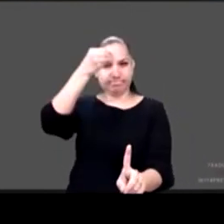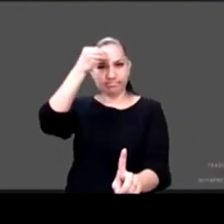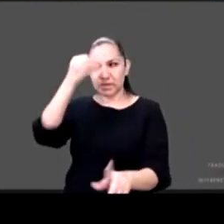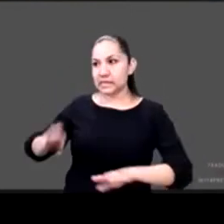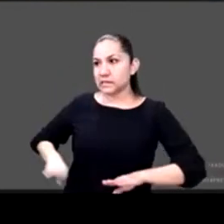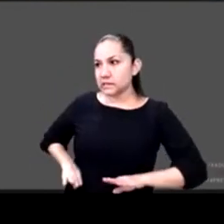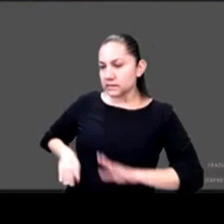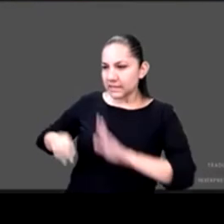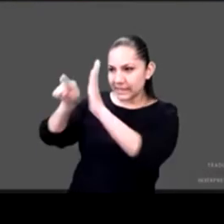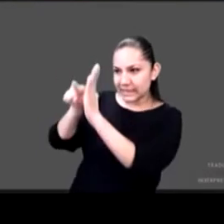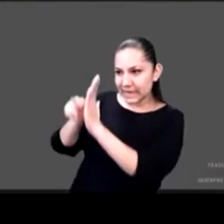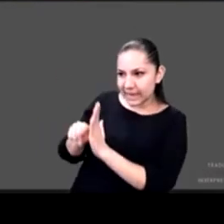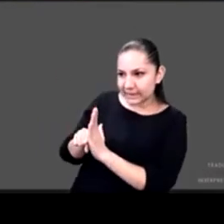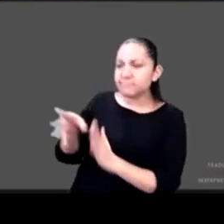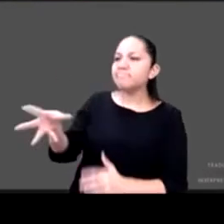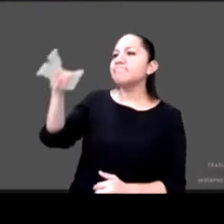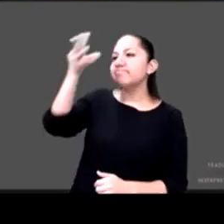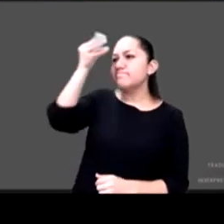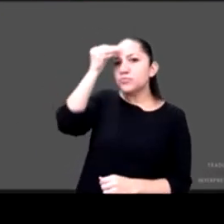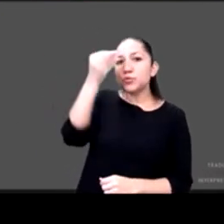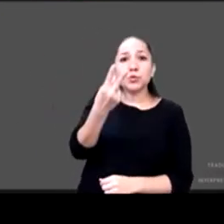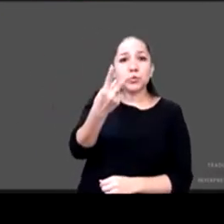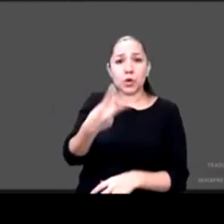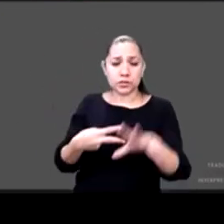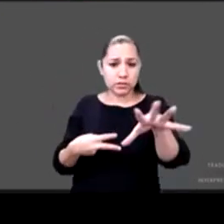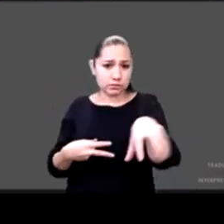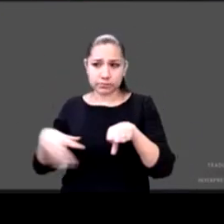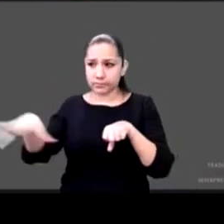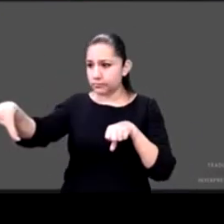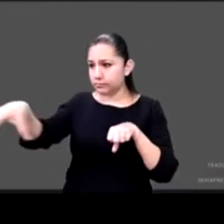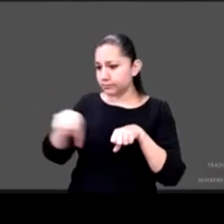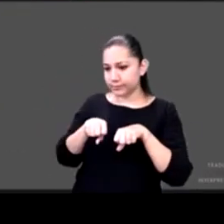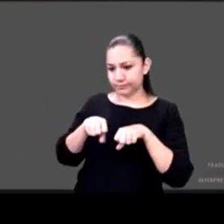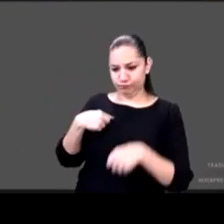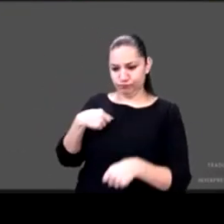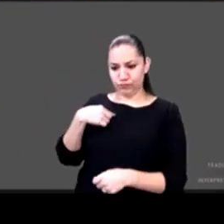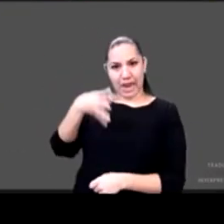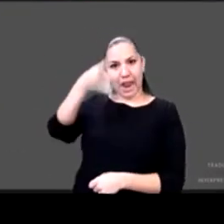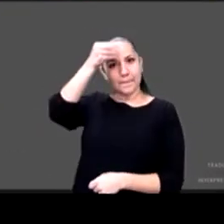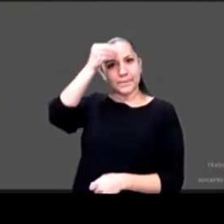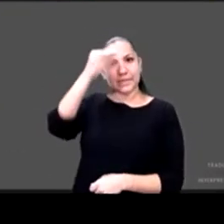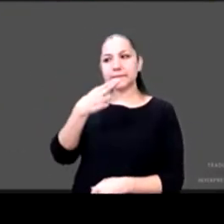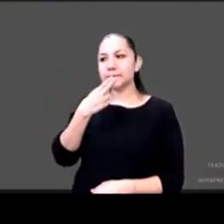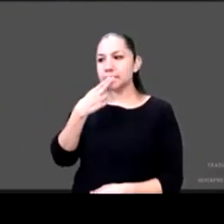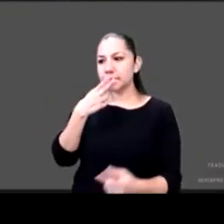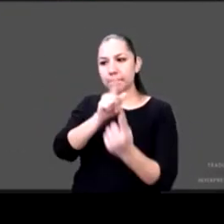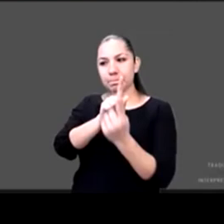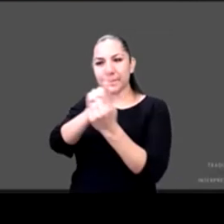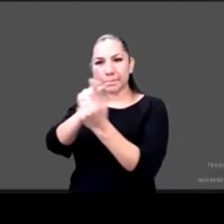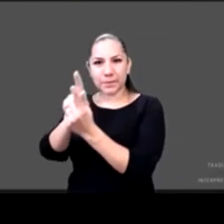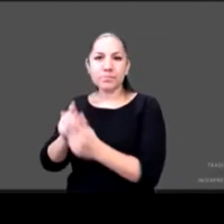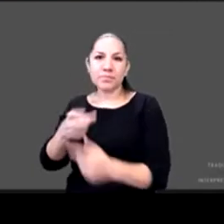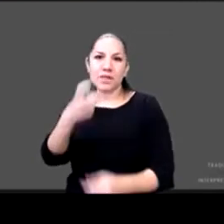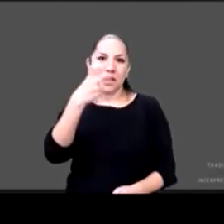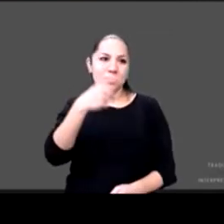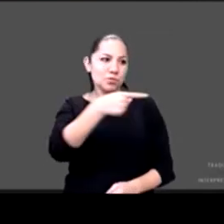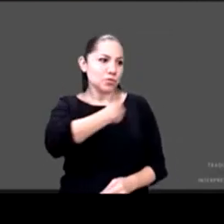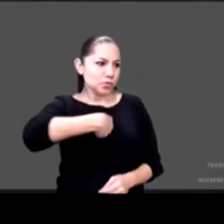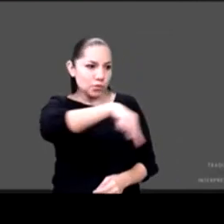que tengamos mucha atención como papás y mamás o cuidadores, que tengamos mucha